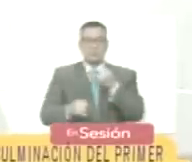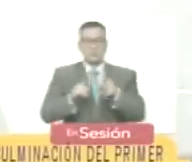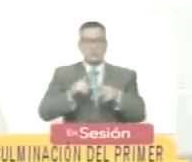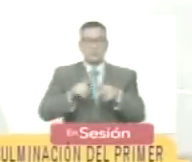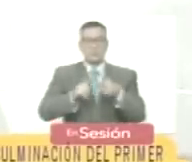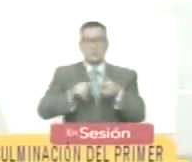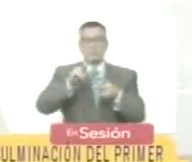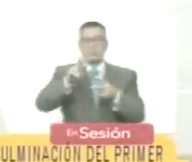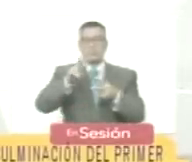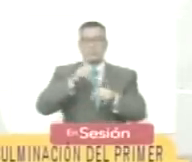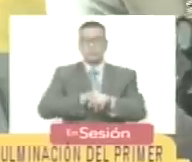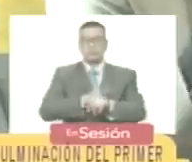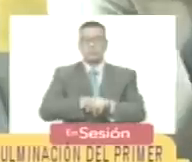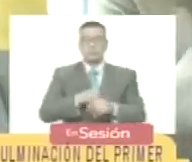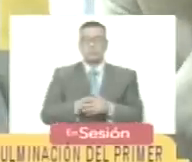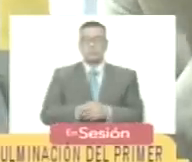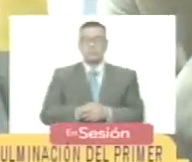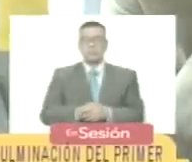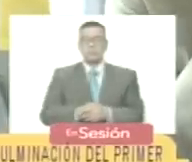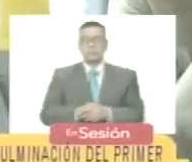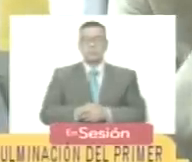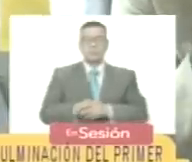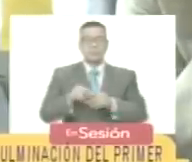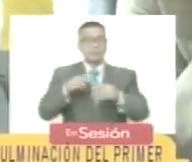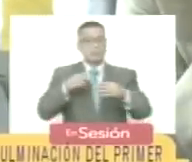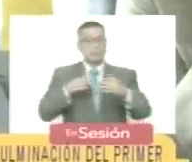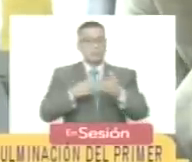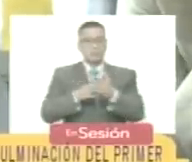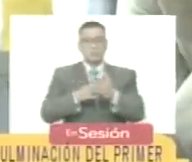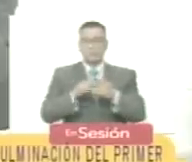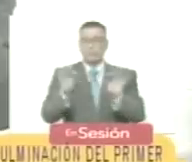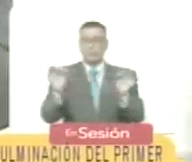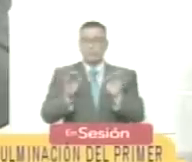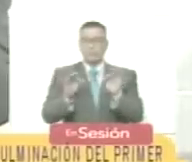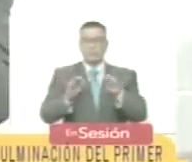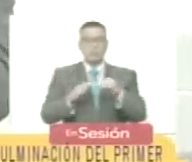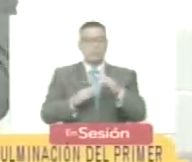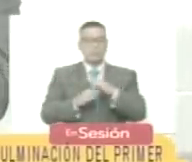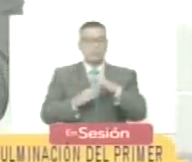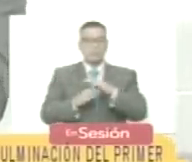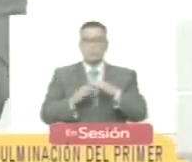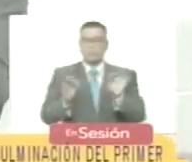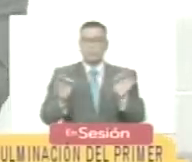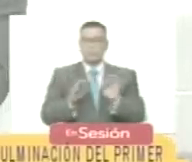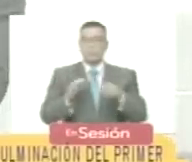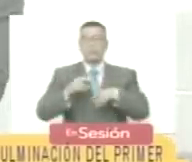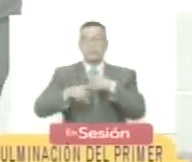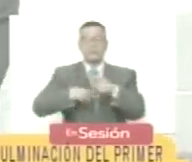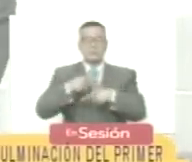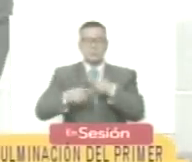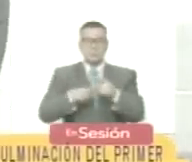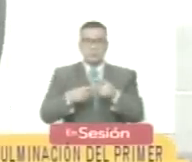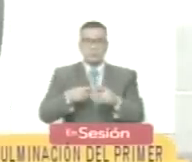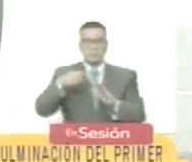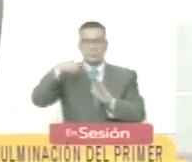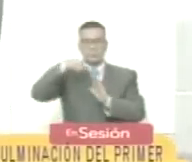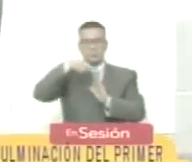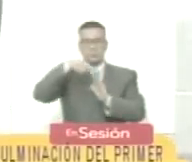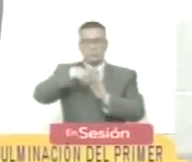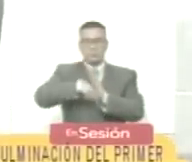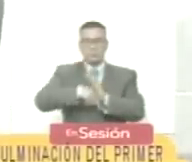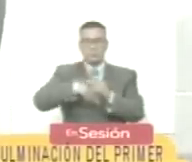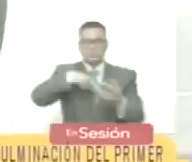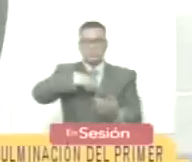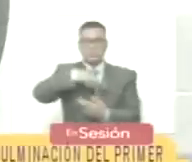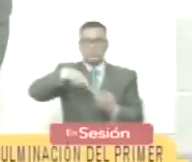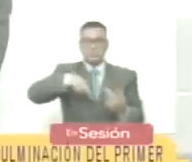segundo periodo. No nos hemos detenido en el proceso profundo de